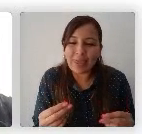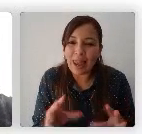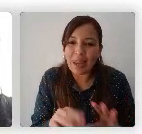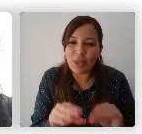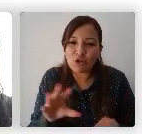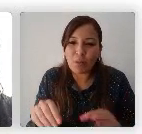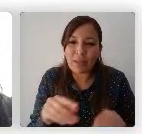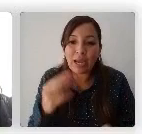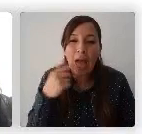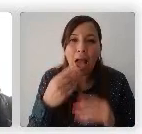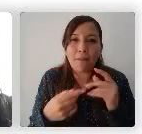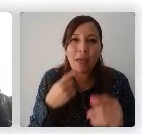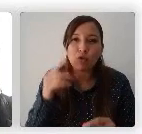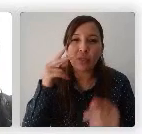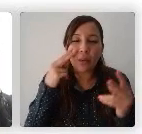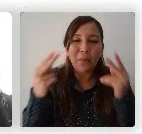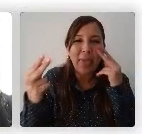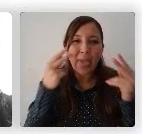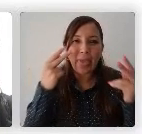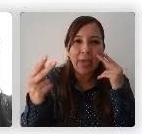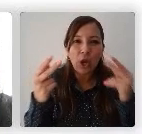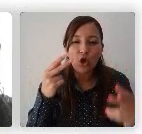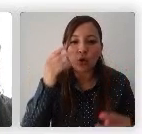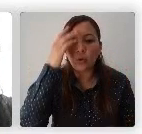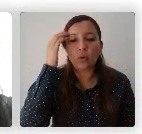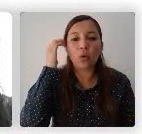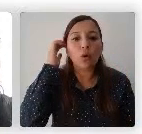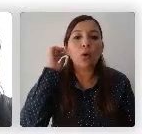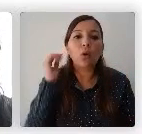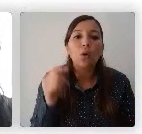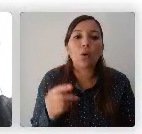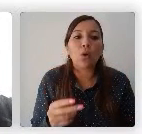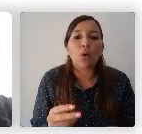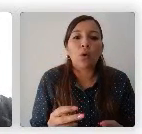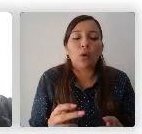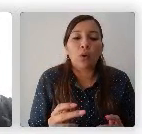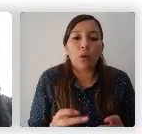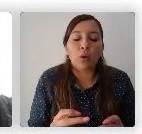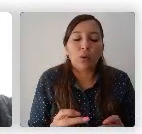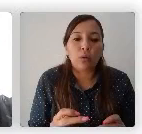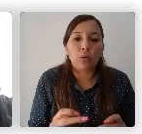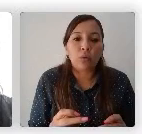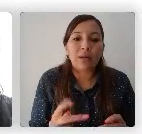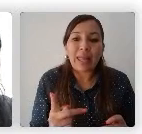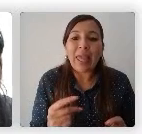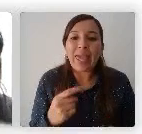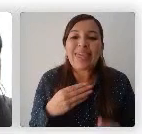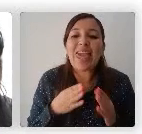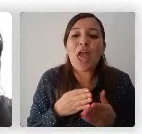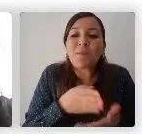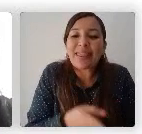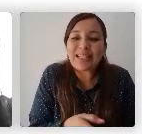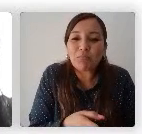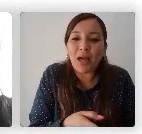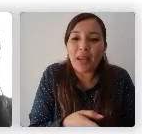de un viajero desde ya que no solamente es un viajero contemplativo, es un viajero bastante participativo, es un